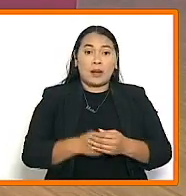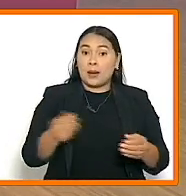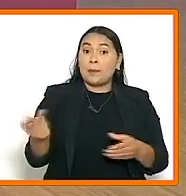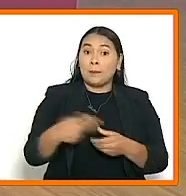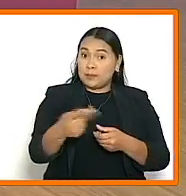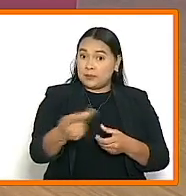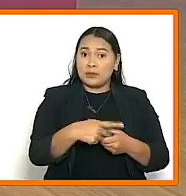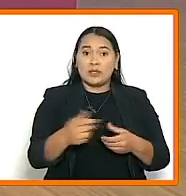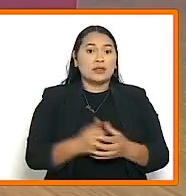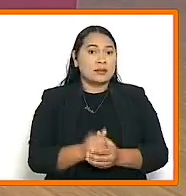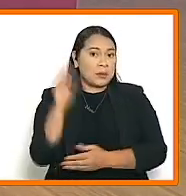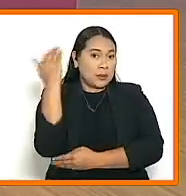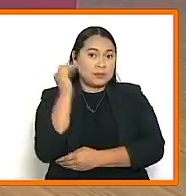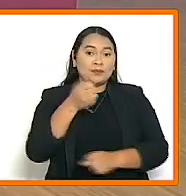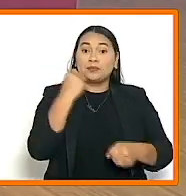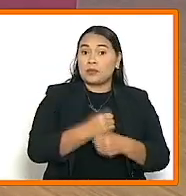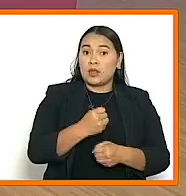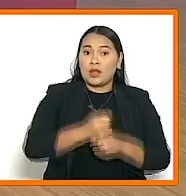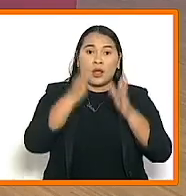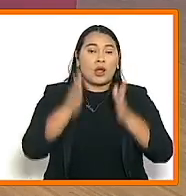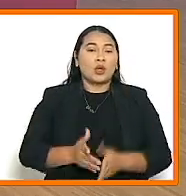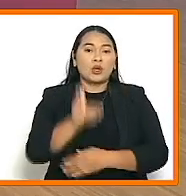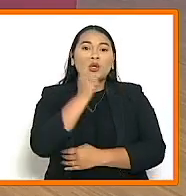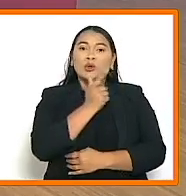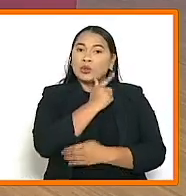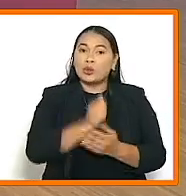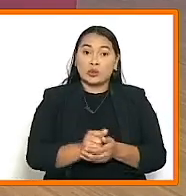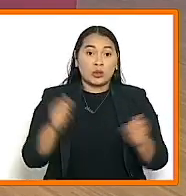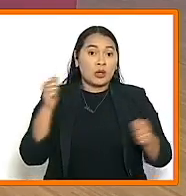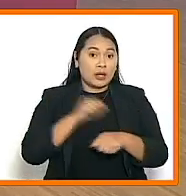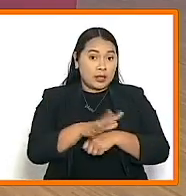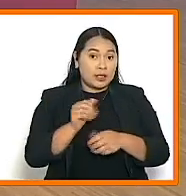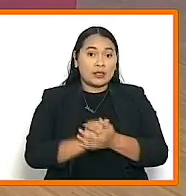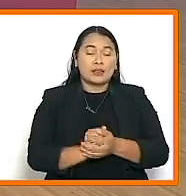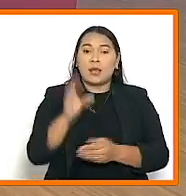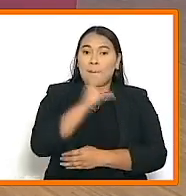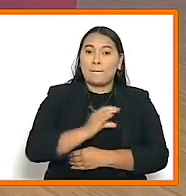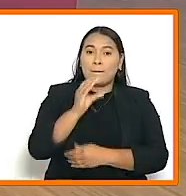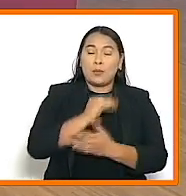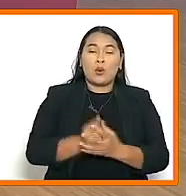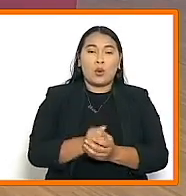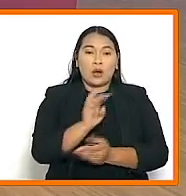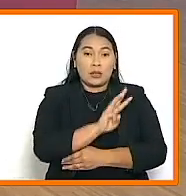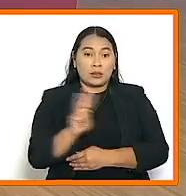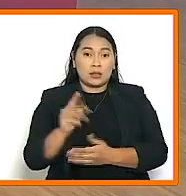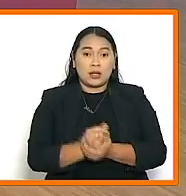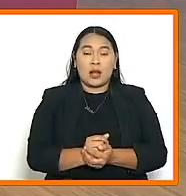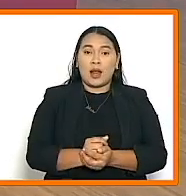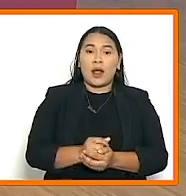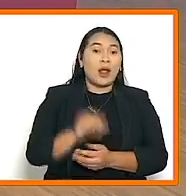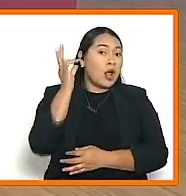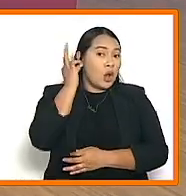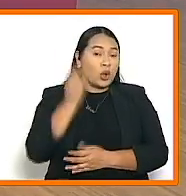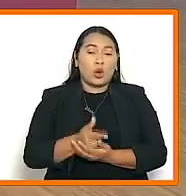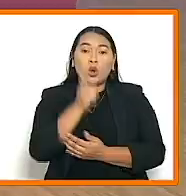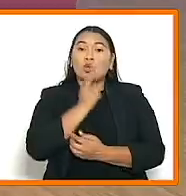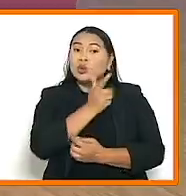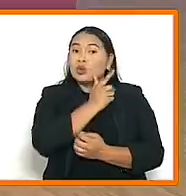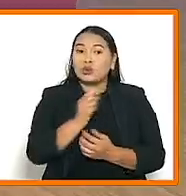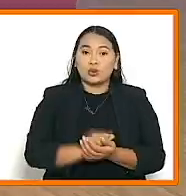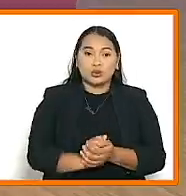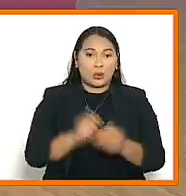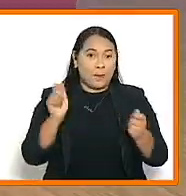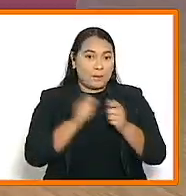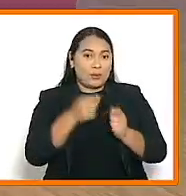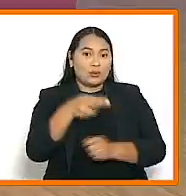tenéis que hacer es aplicar en triple W punto loto HN punto online quiero ser presentadora enviar tus datos y listo se